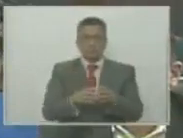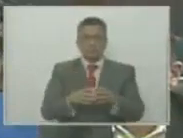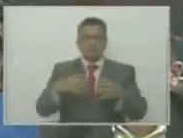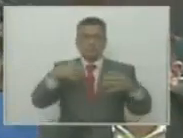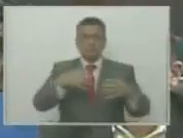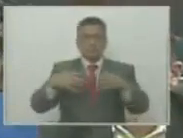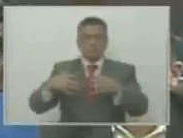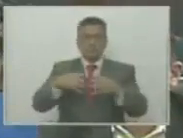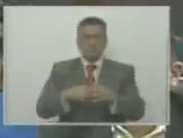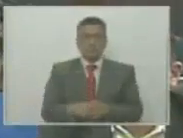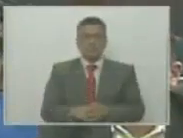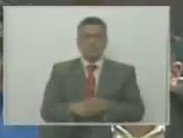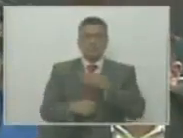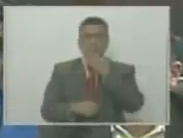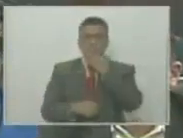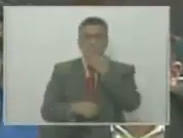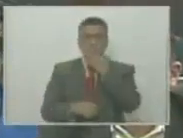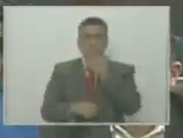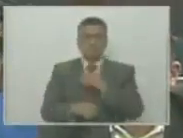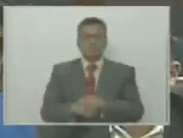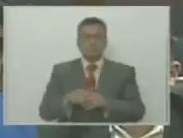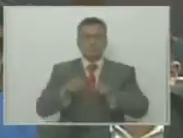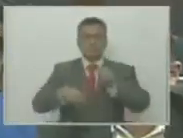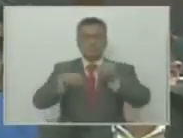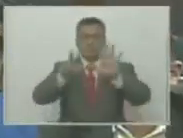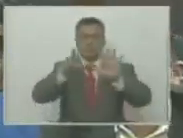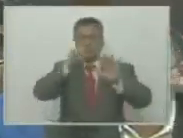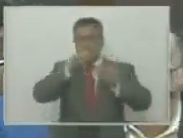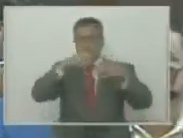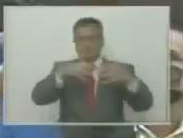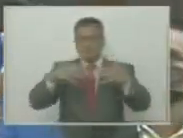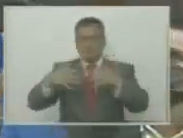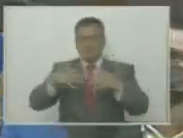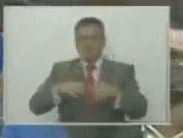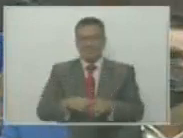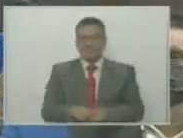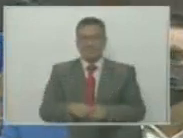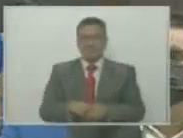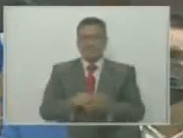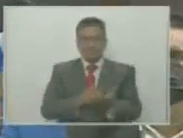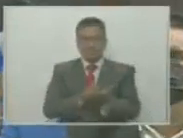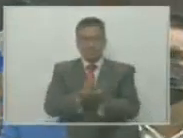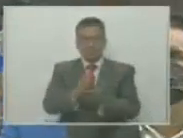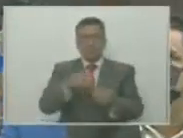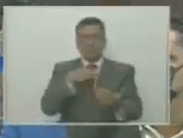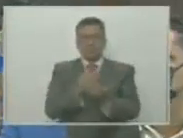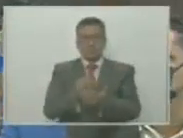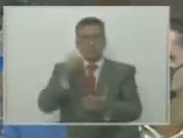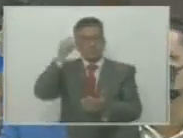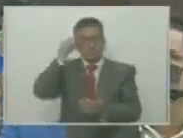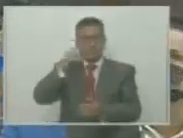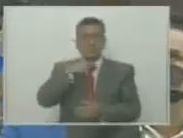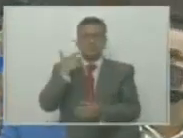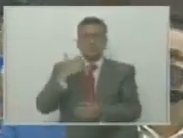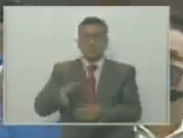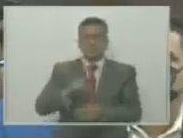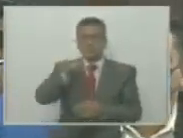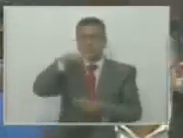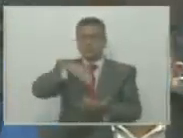luchó durante 18 años continuo hasta el día de su muerte, que fue en